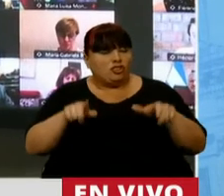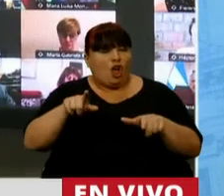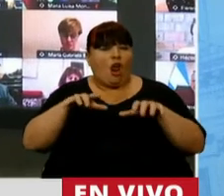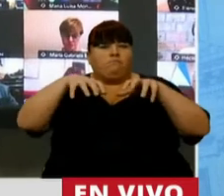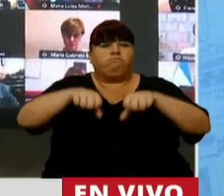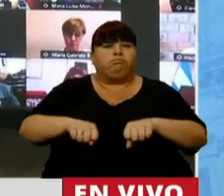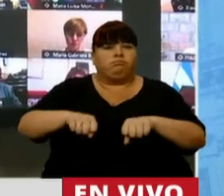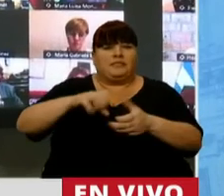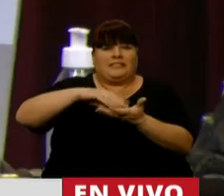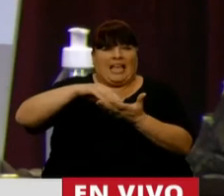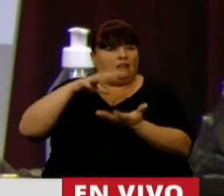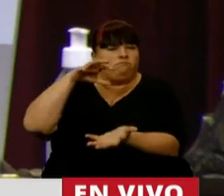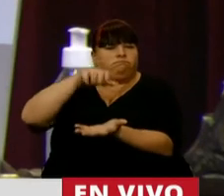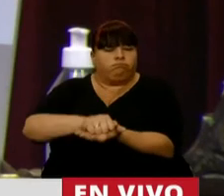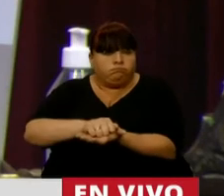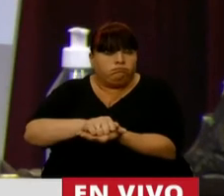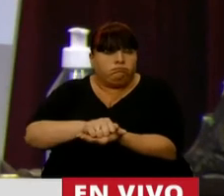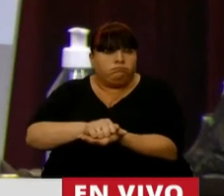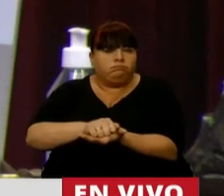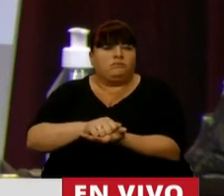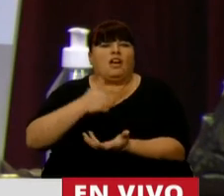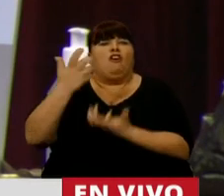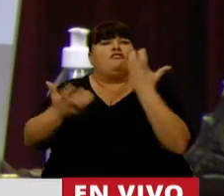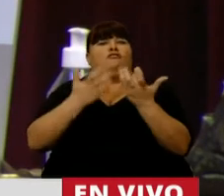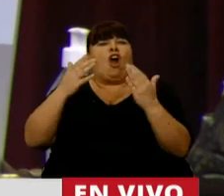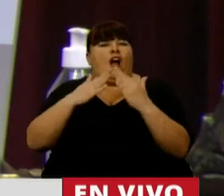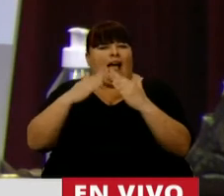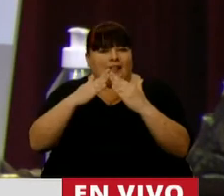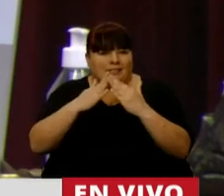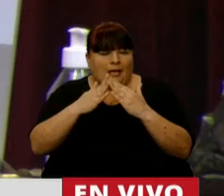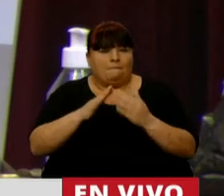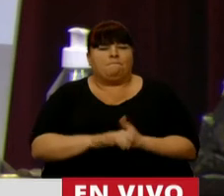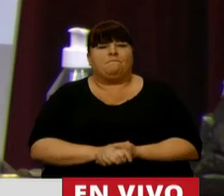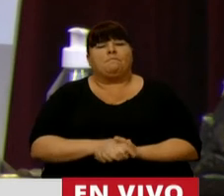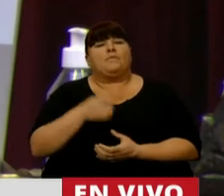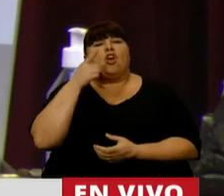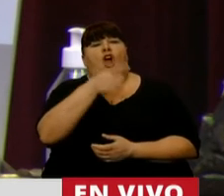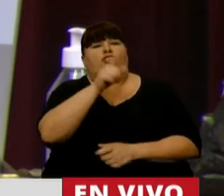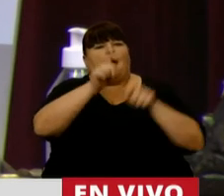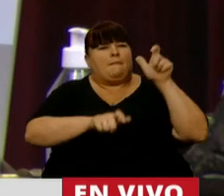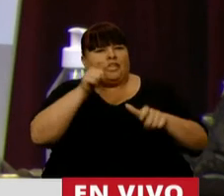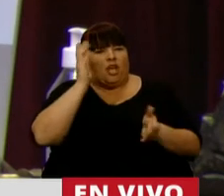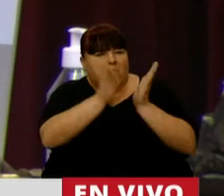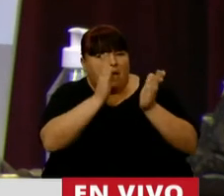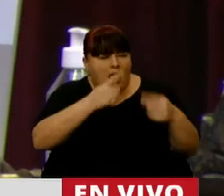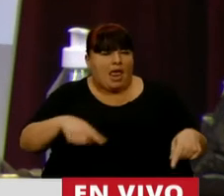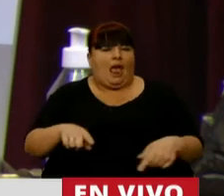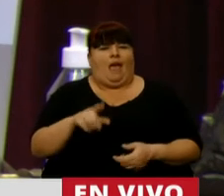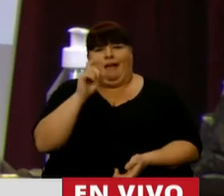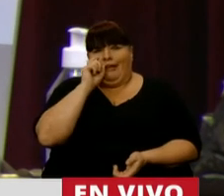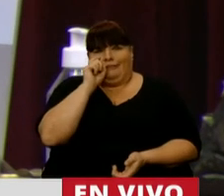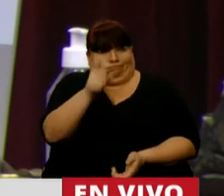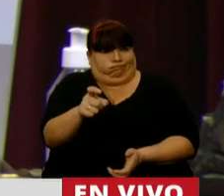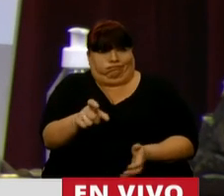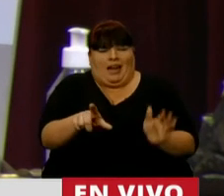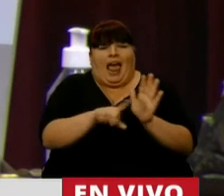ocupan ilegalmente terrenos, que incendian viviendas, que atacan a las personas, que infringen